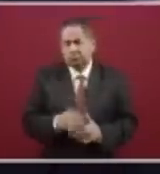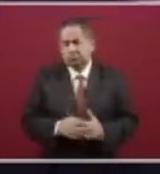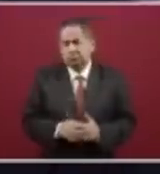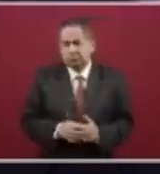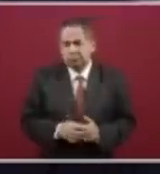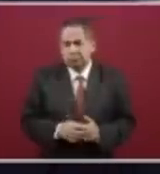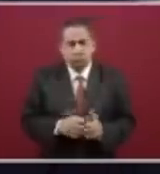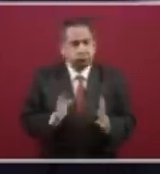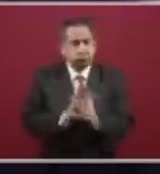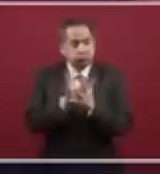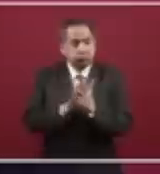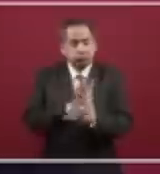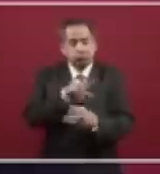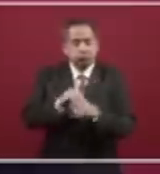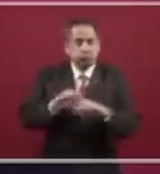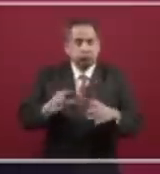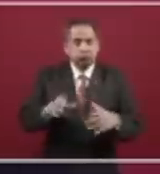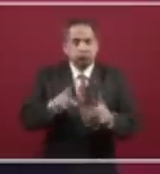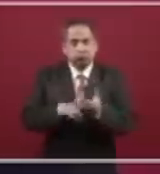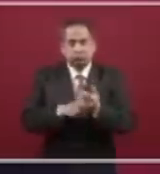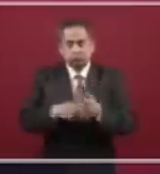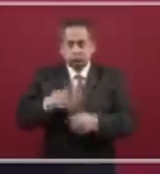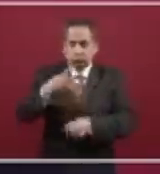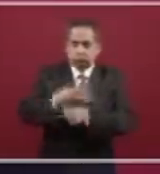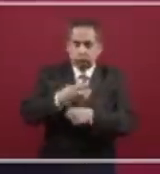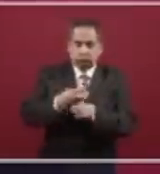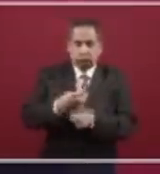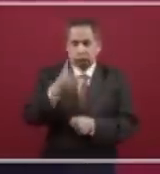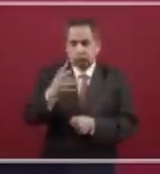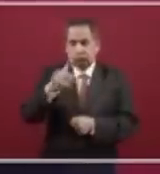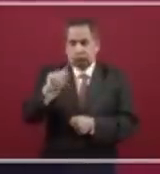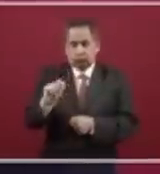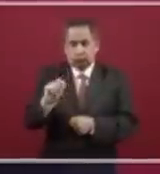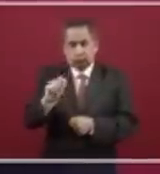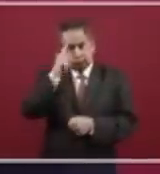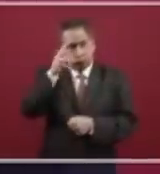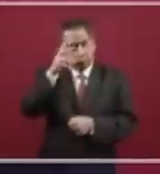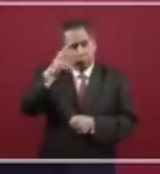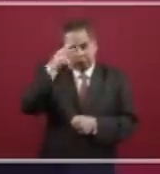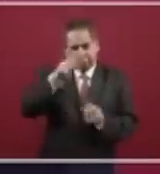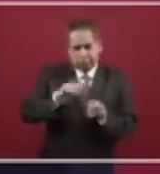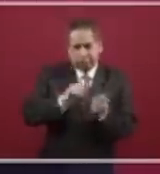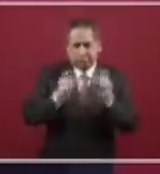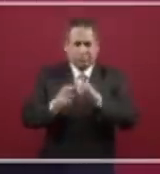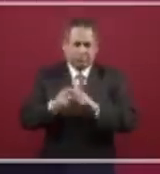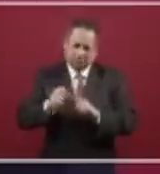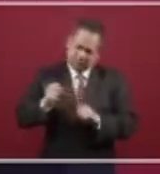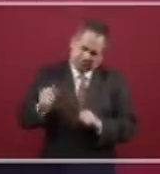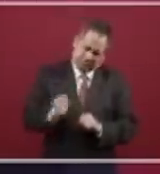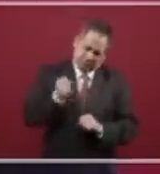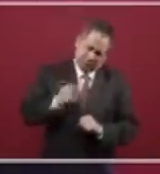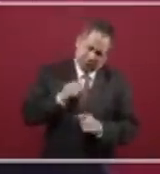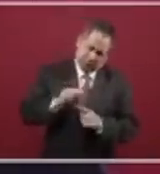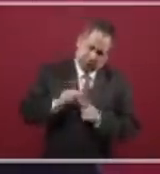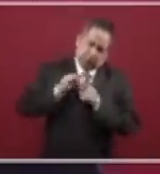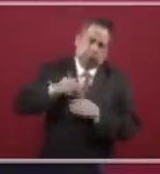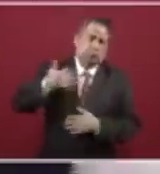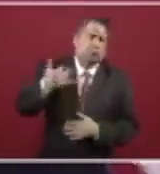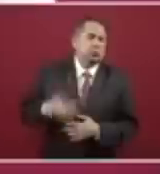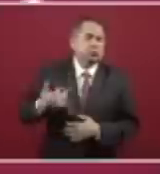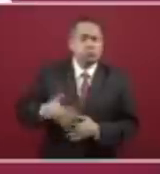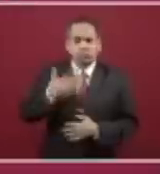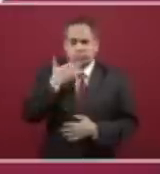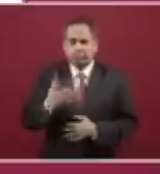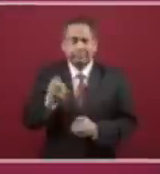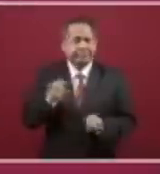y participar en la cuarta transformación de la vida pública de méxico un privilegio y están participando